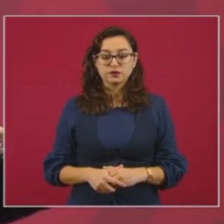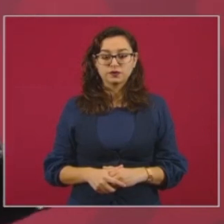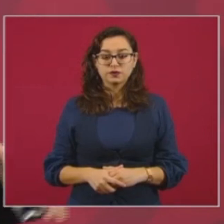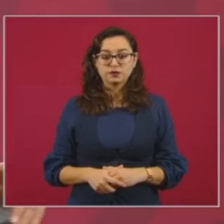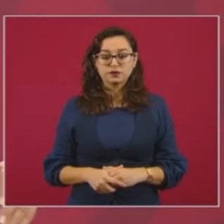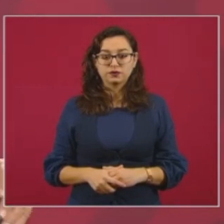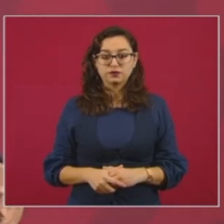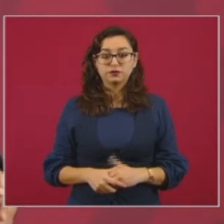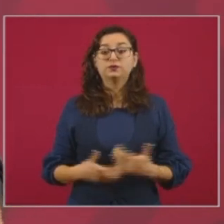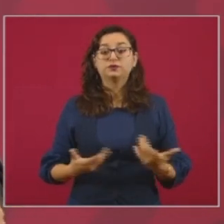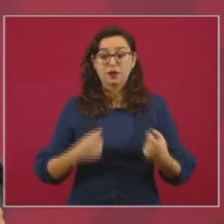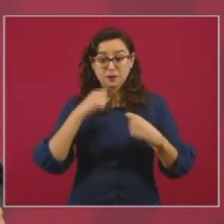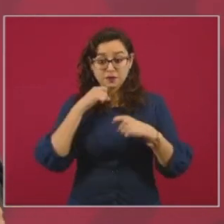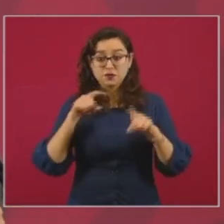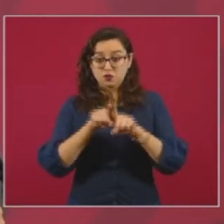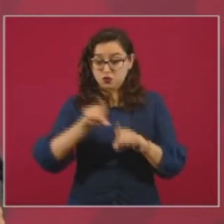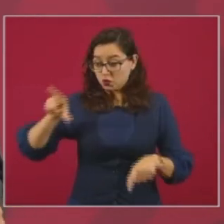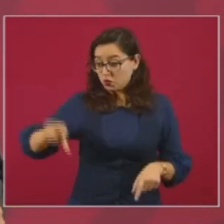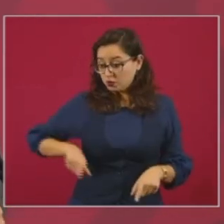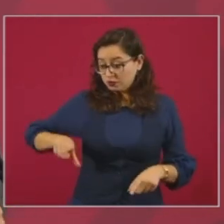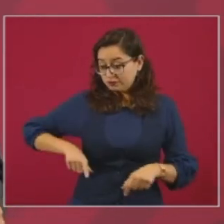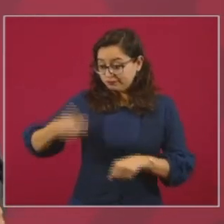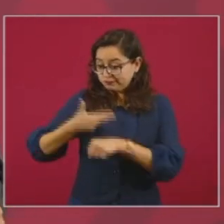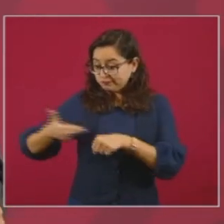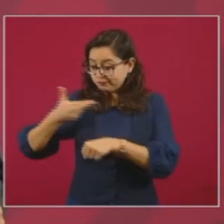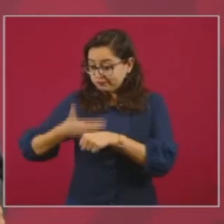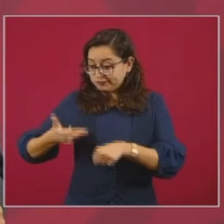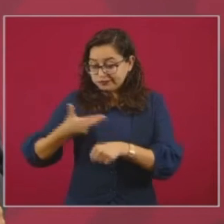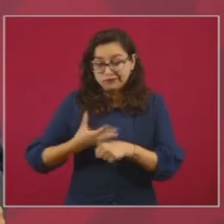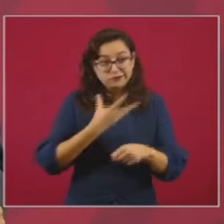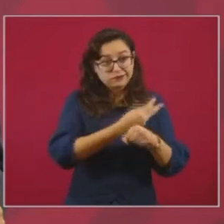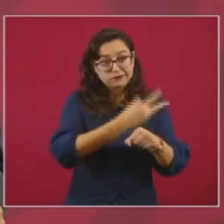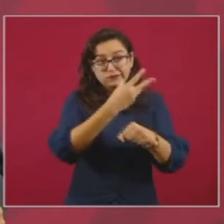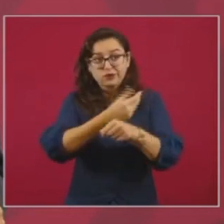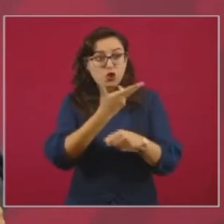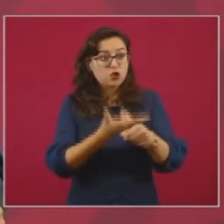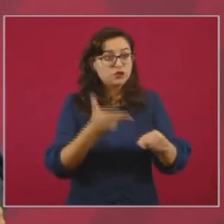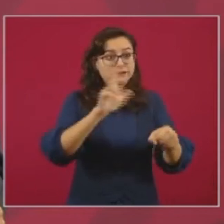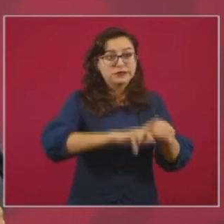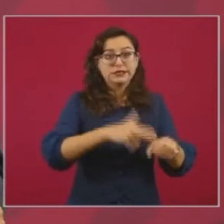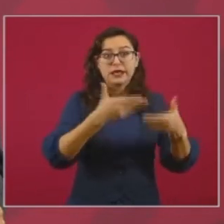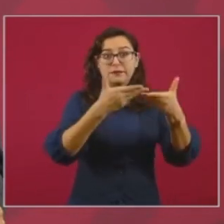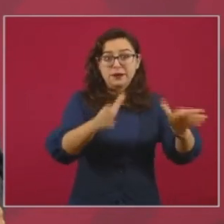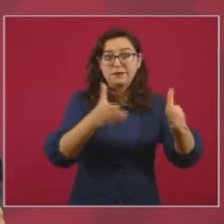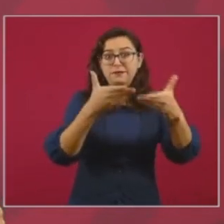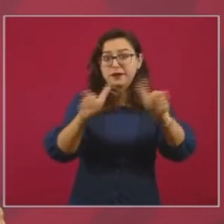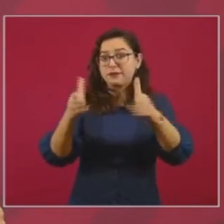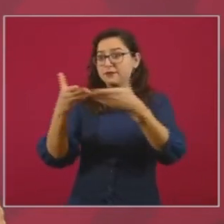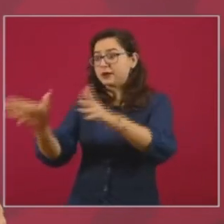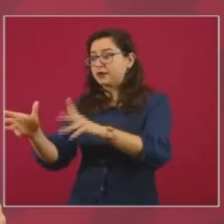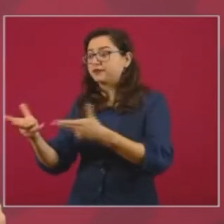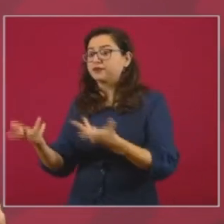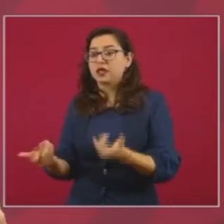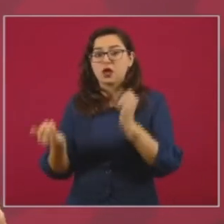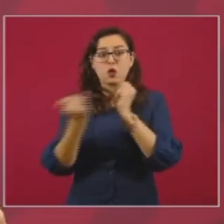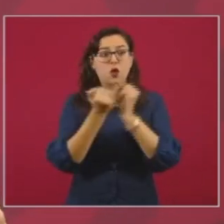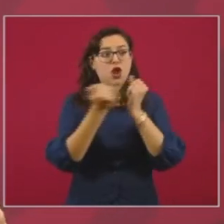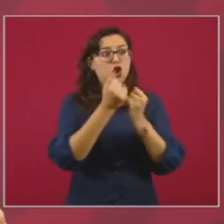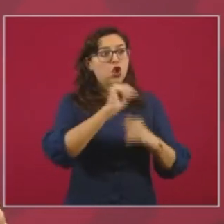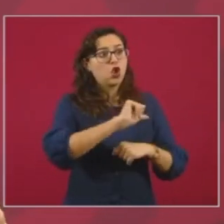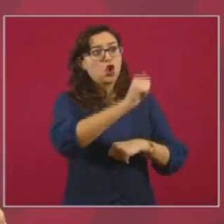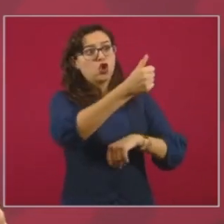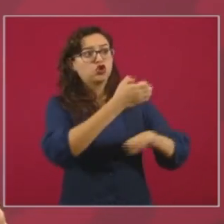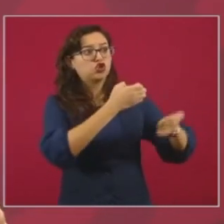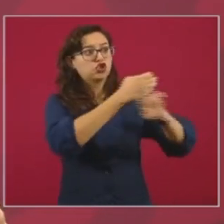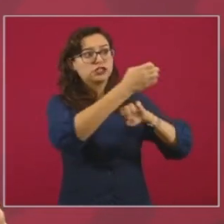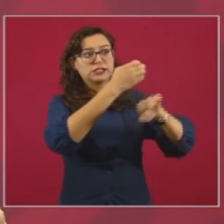estamos ampliando el número de camas, nos están ayudando de otros estados, porque les hablaba